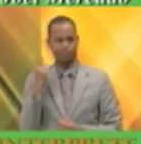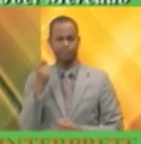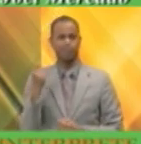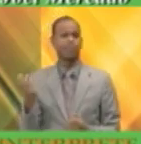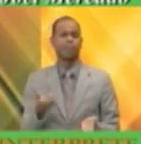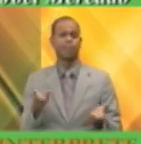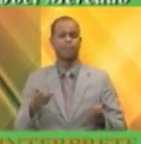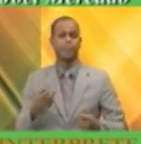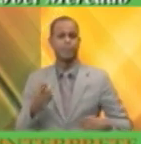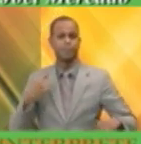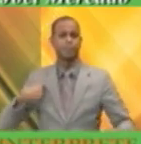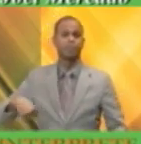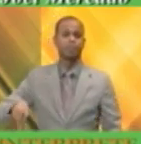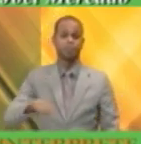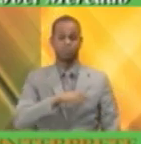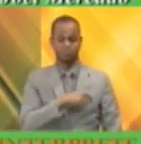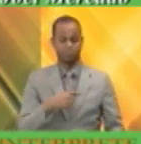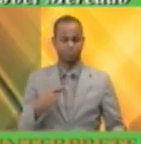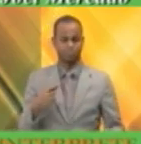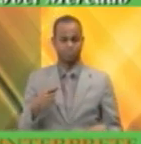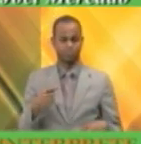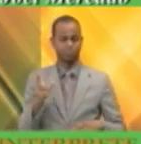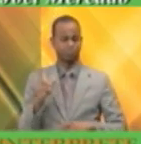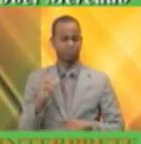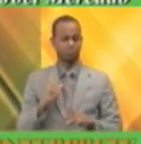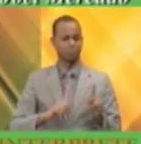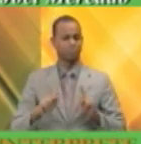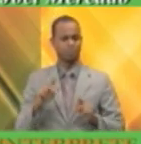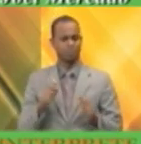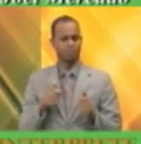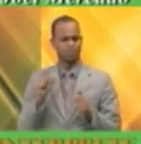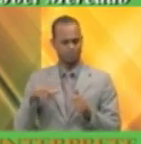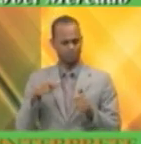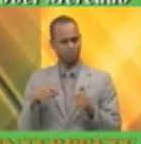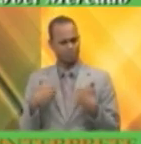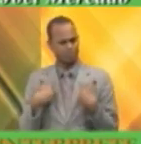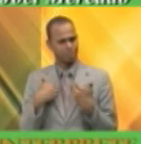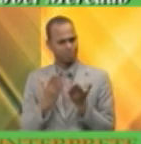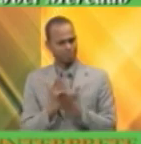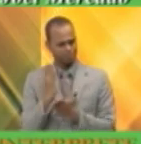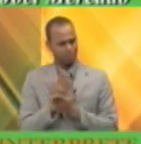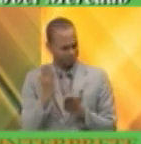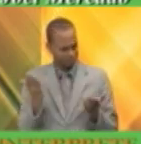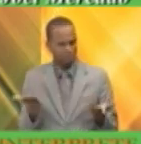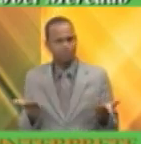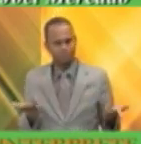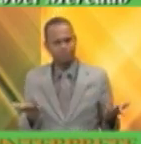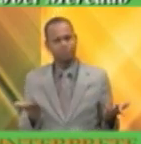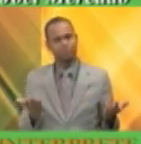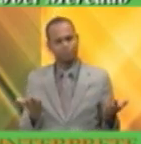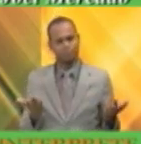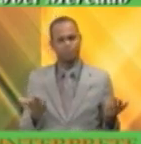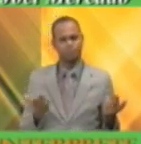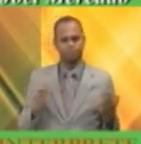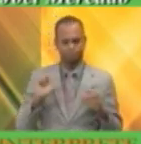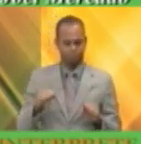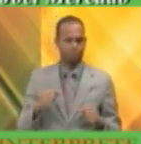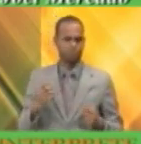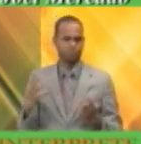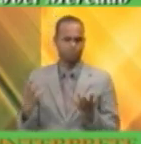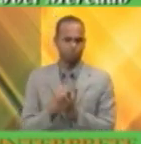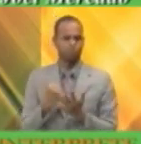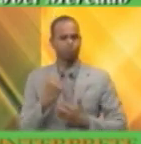nosotros somos sujetos de derechos y que tenemos el derecho de disfrutar